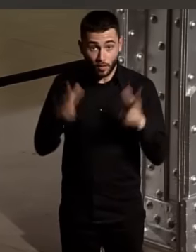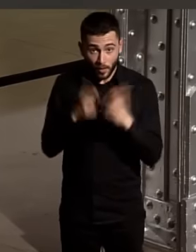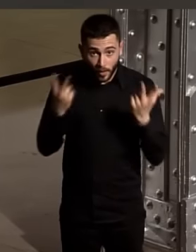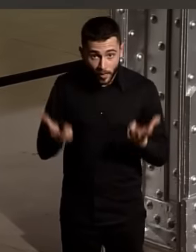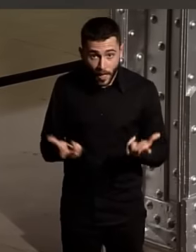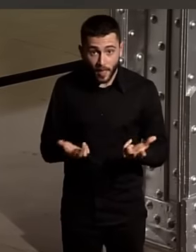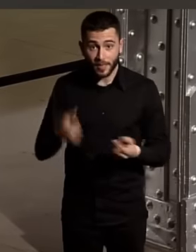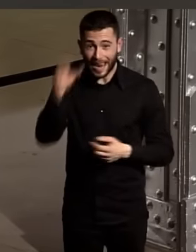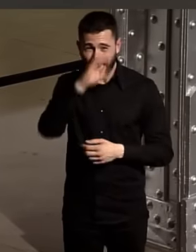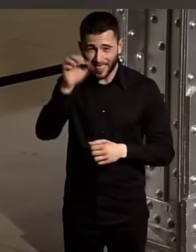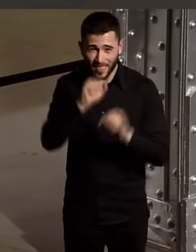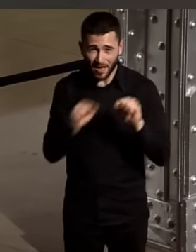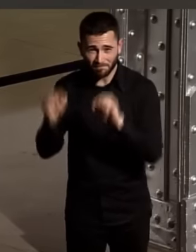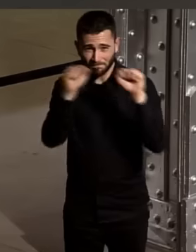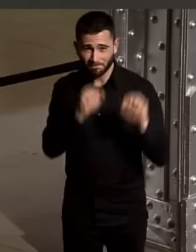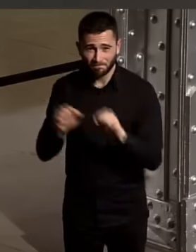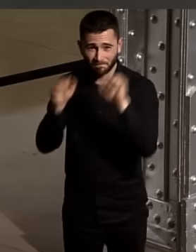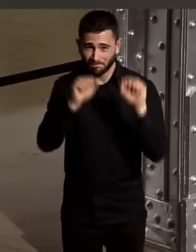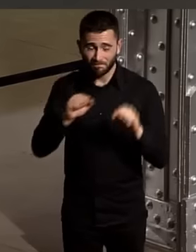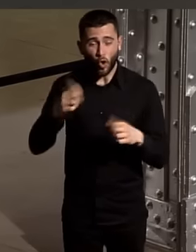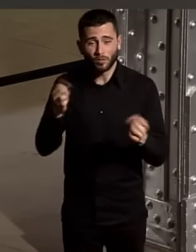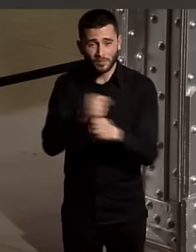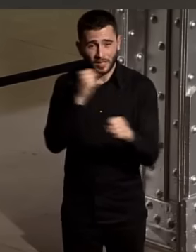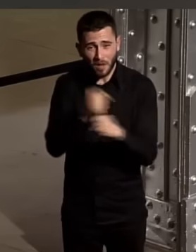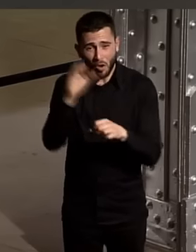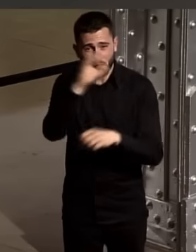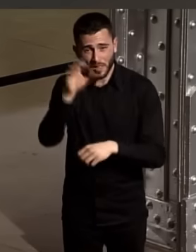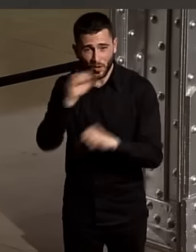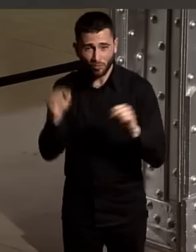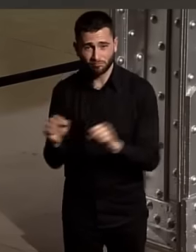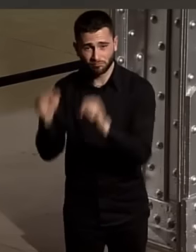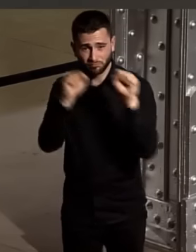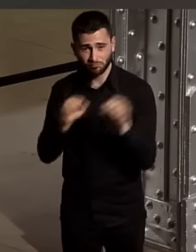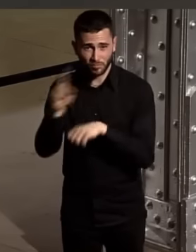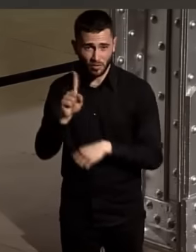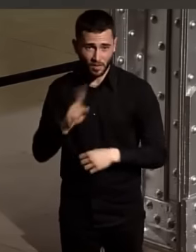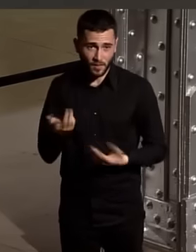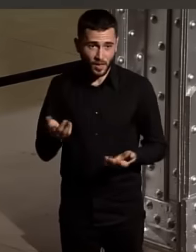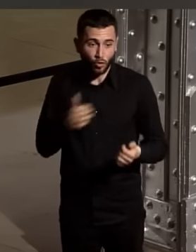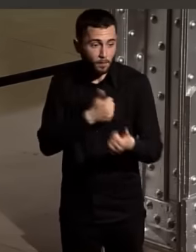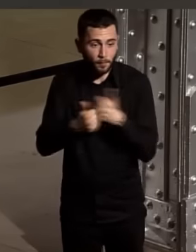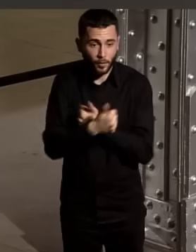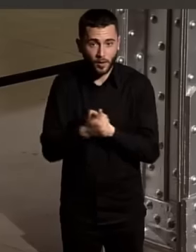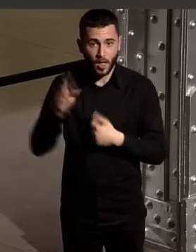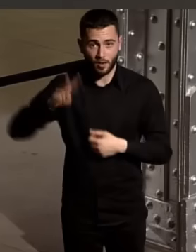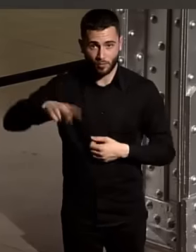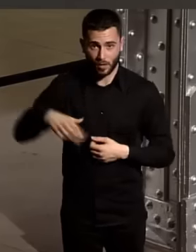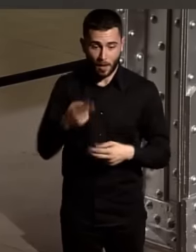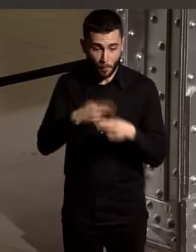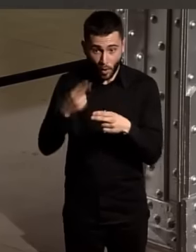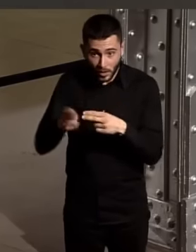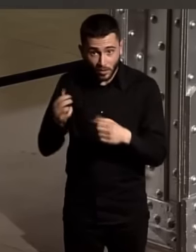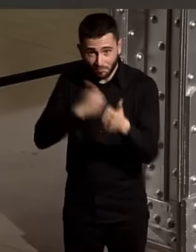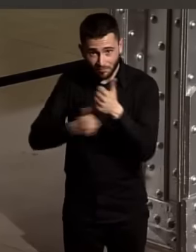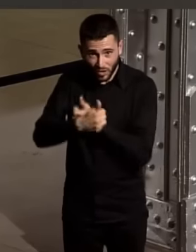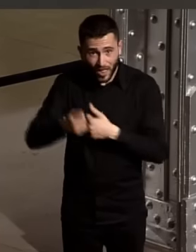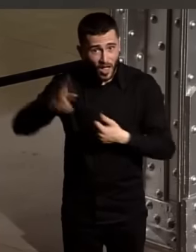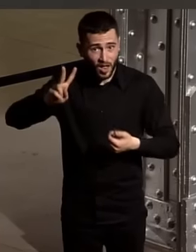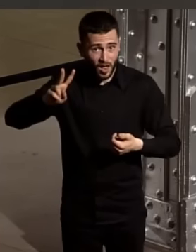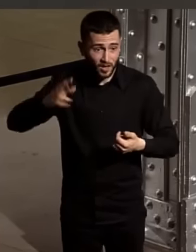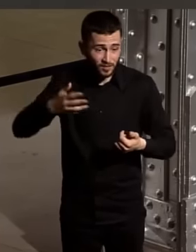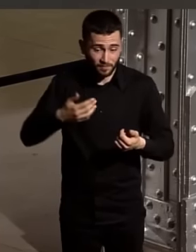eh la ciencia y el trabajo de los científicos nunca se va va a ser algo que va a ser una prioridad tampoco para nuestros políticos o sea yo creo que Precisamente en